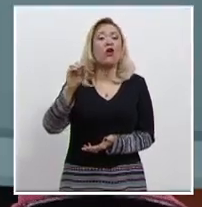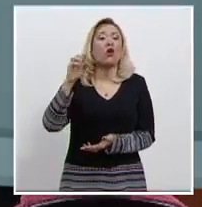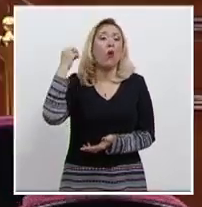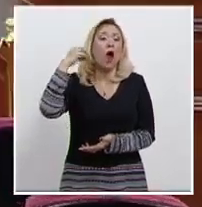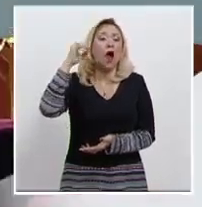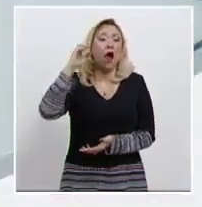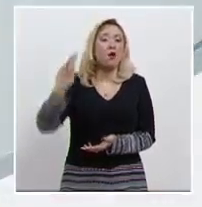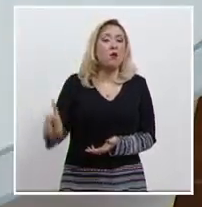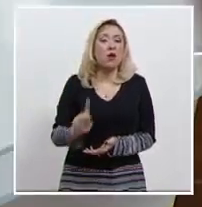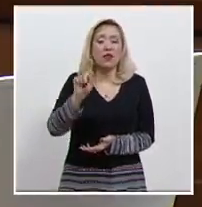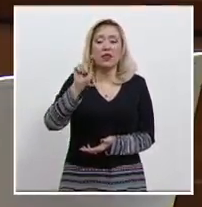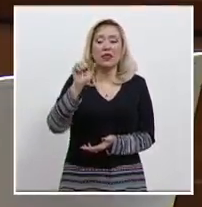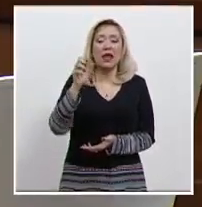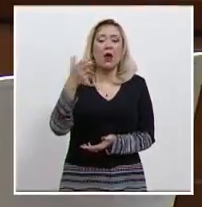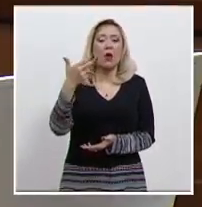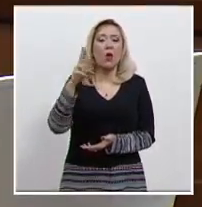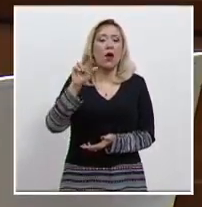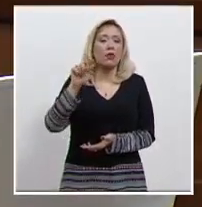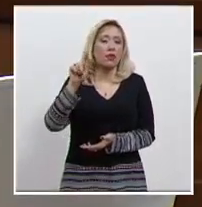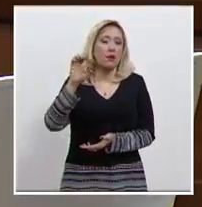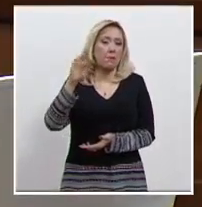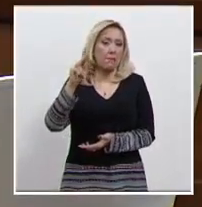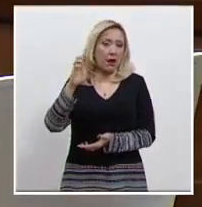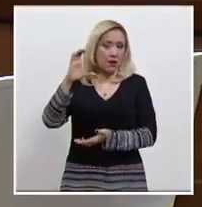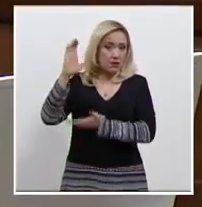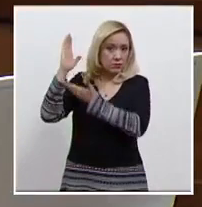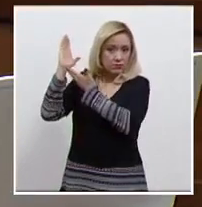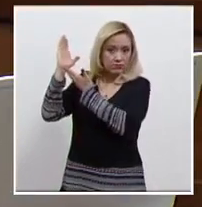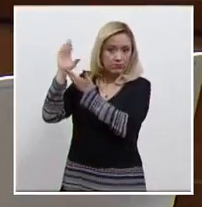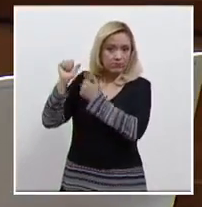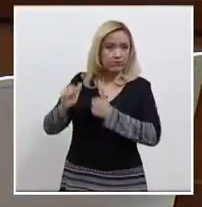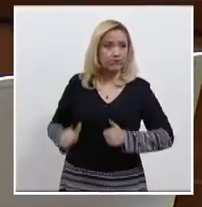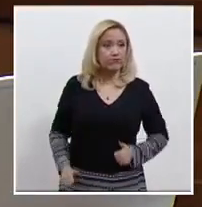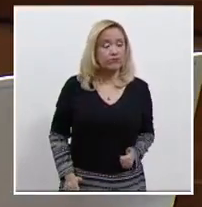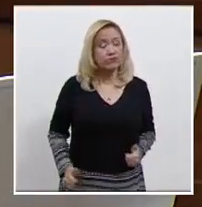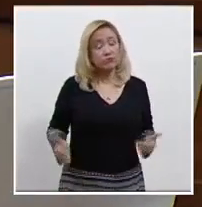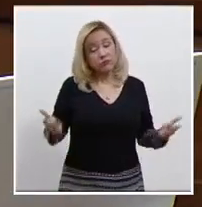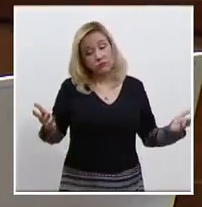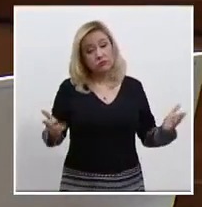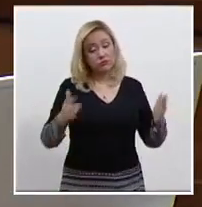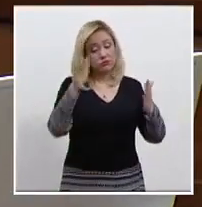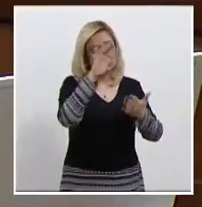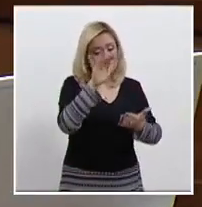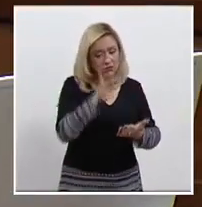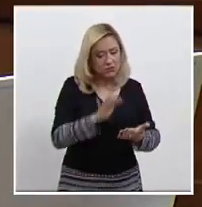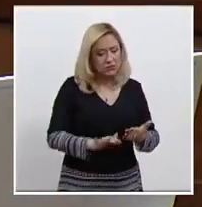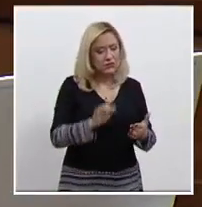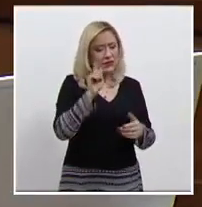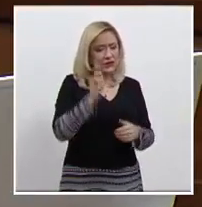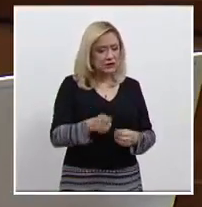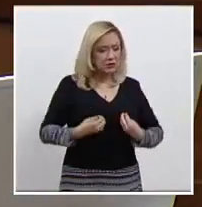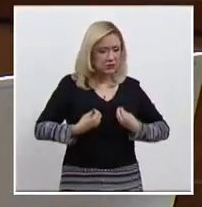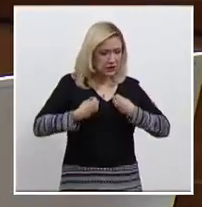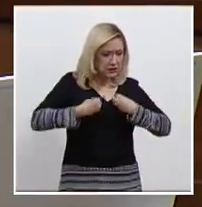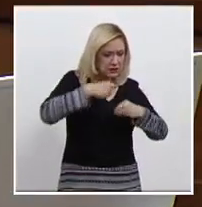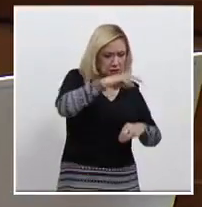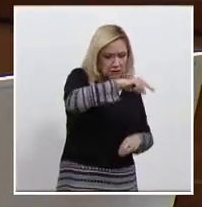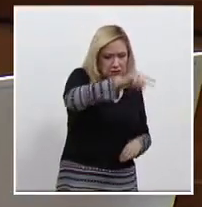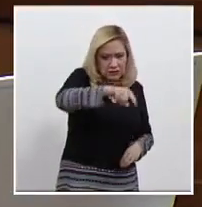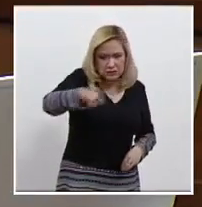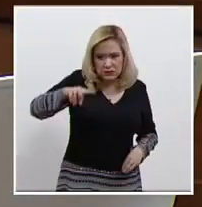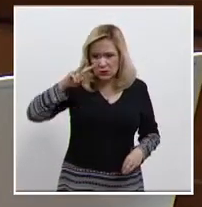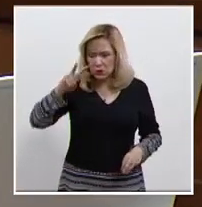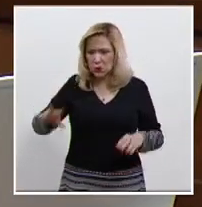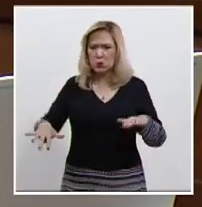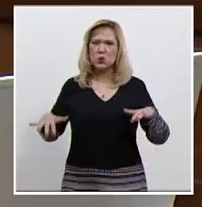ponente. Pues tomando en cuenta que los factores contextuales o estructurales, la norma